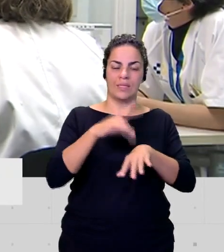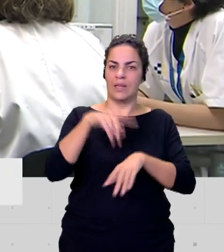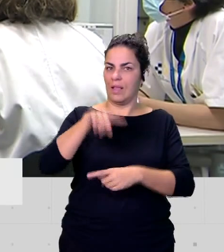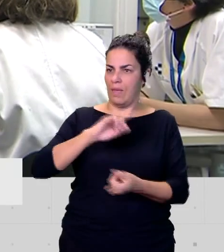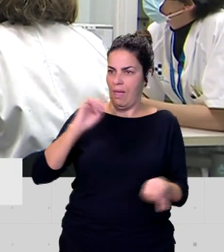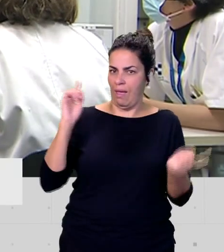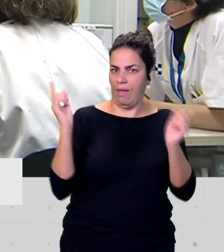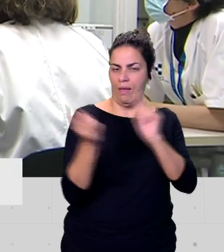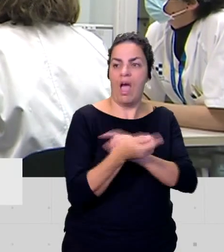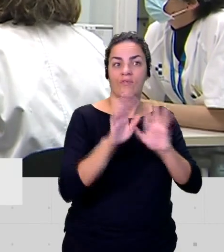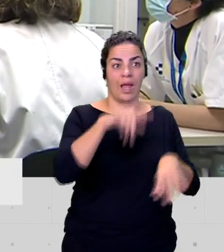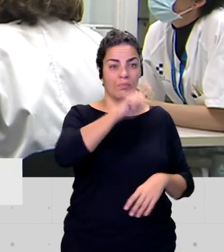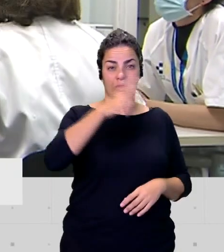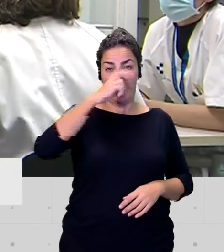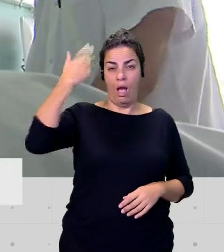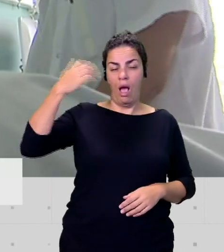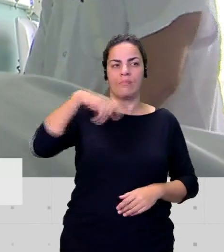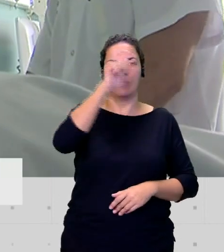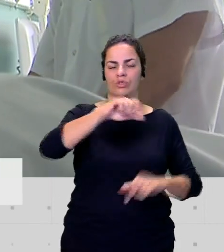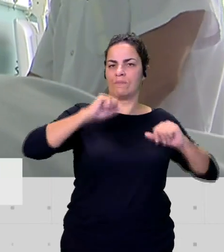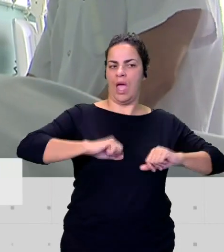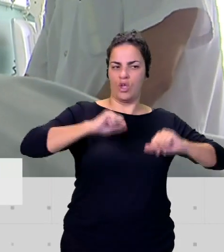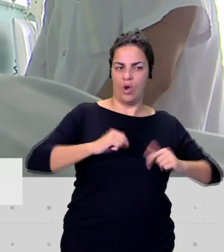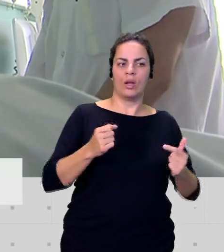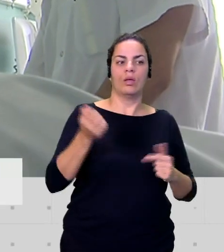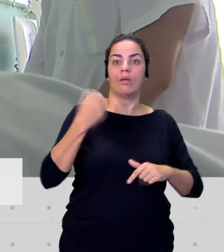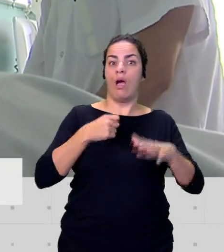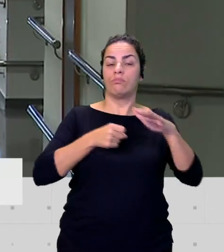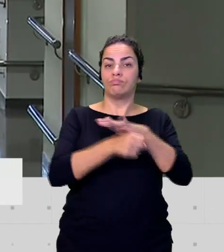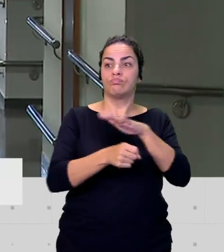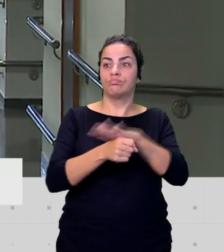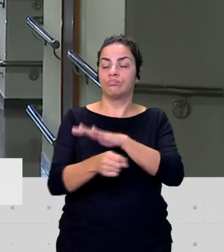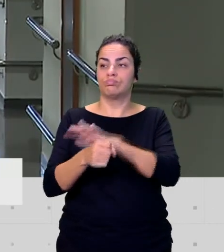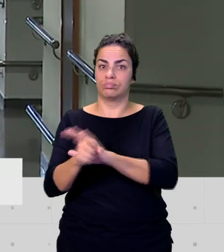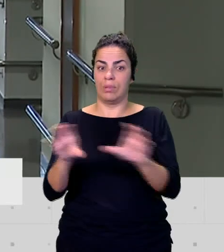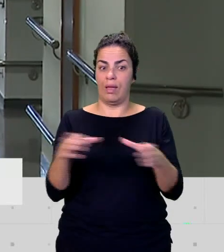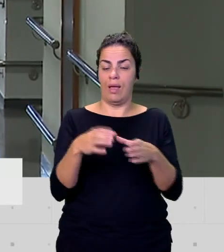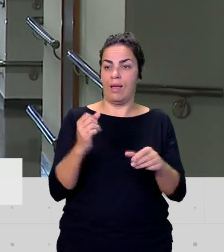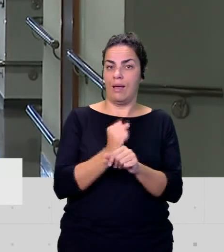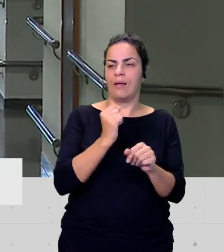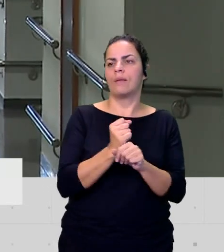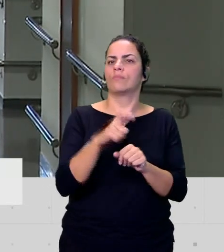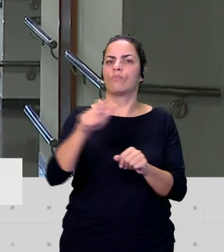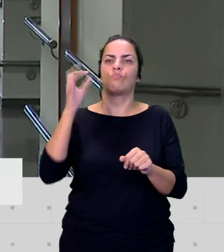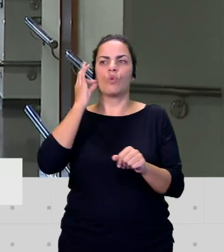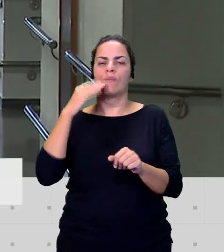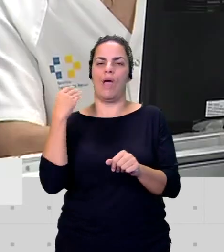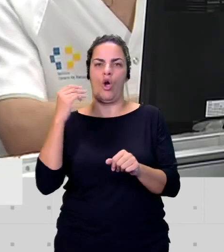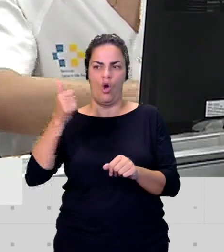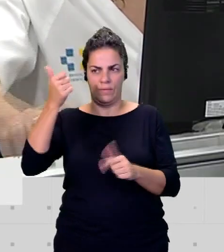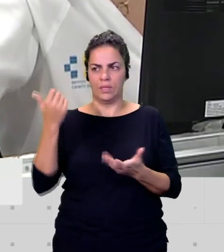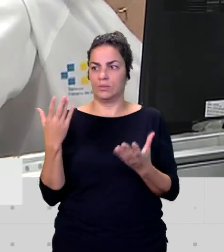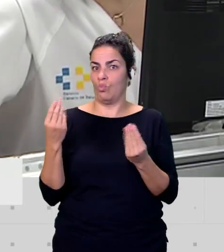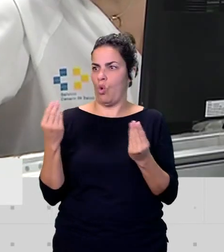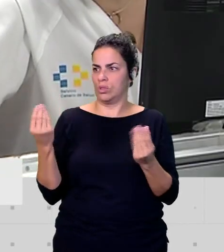y demás son la gente más mayor y se va incorporando al cuerpo de trabajo mujeres más jóvenes. O sea, muchas